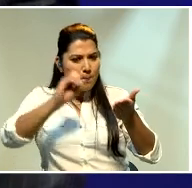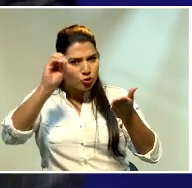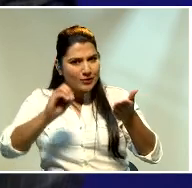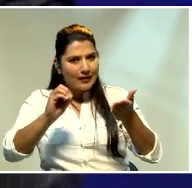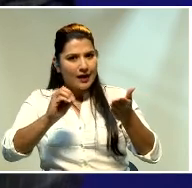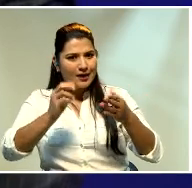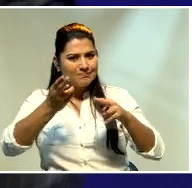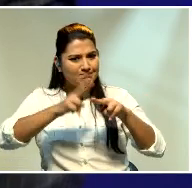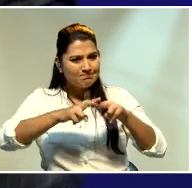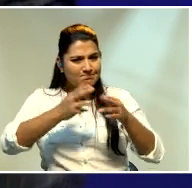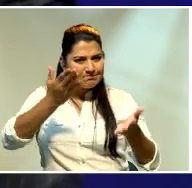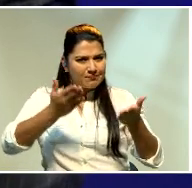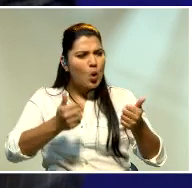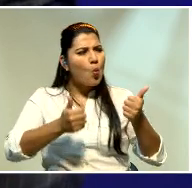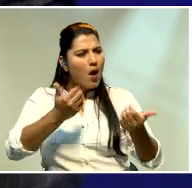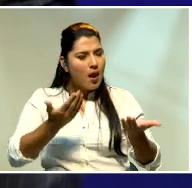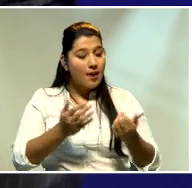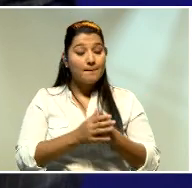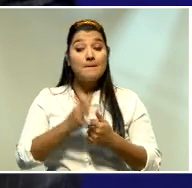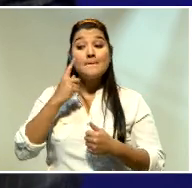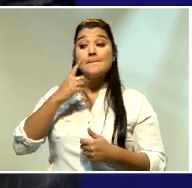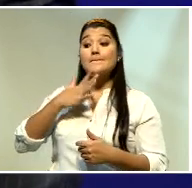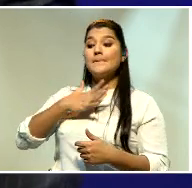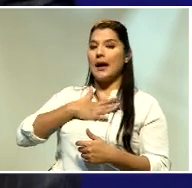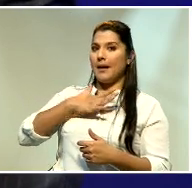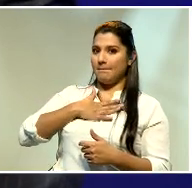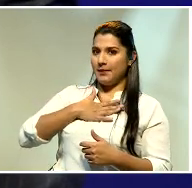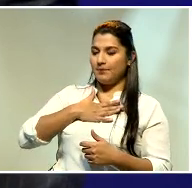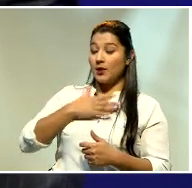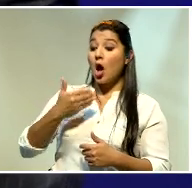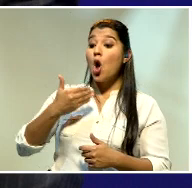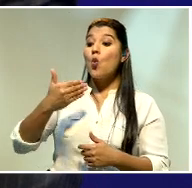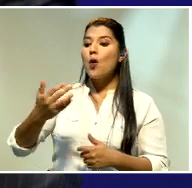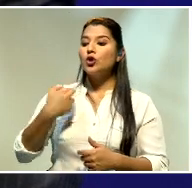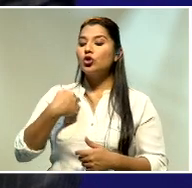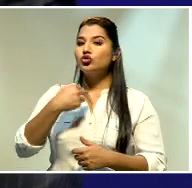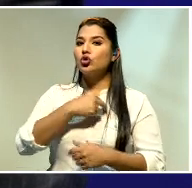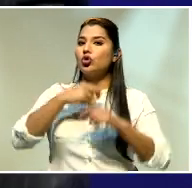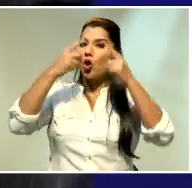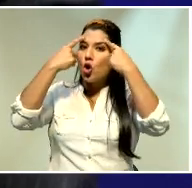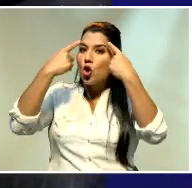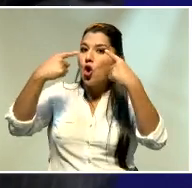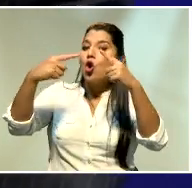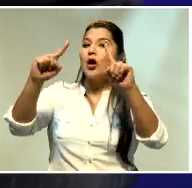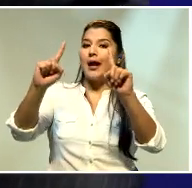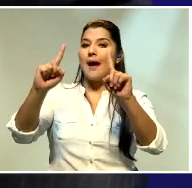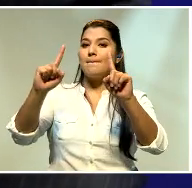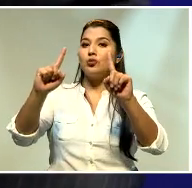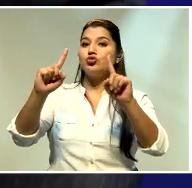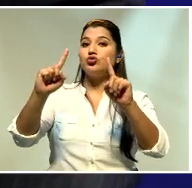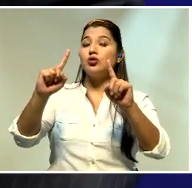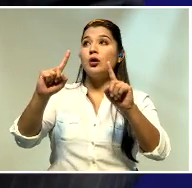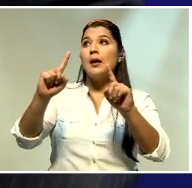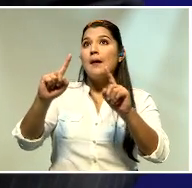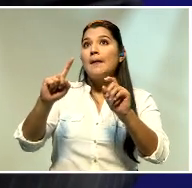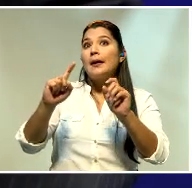es aquel donde logremos, por un lado, no excluir a las personas de